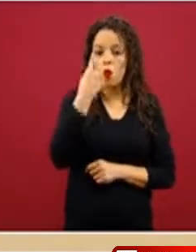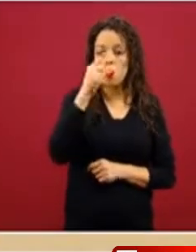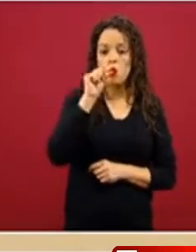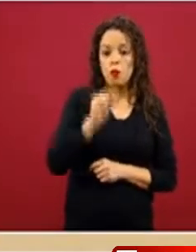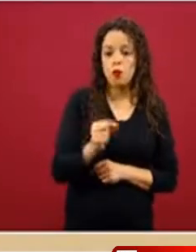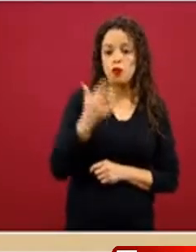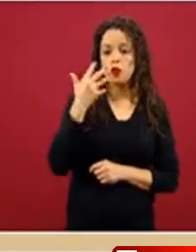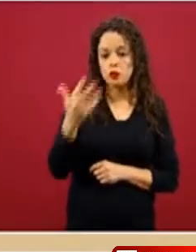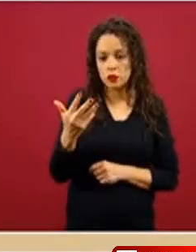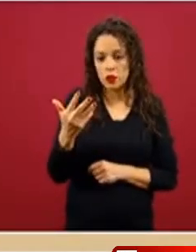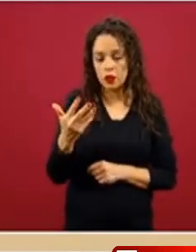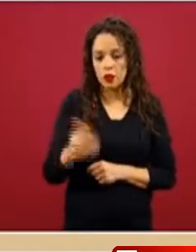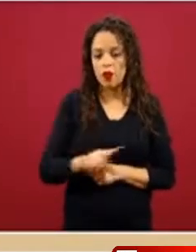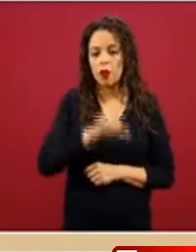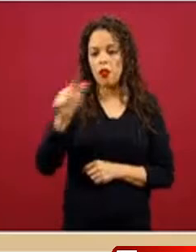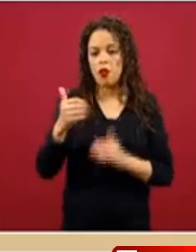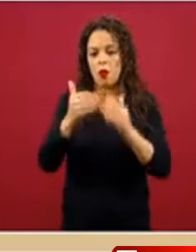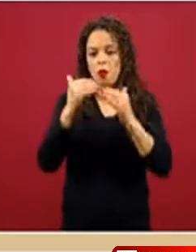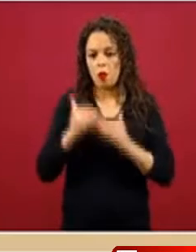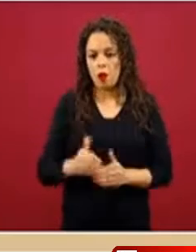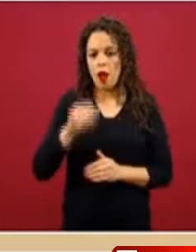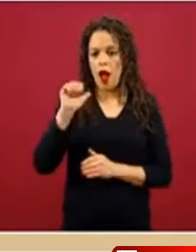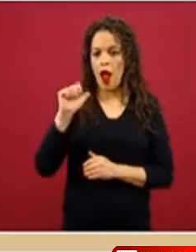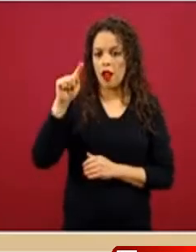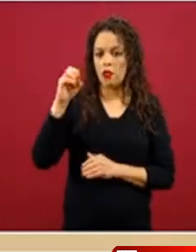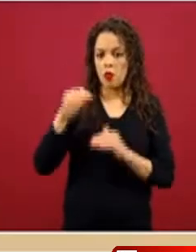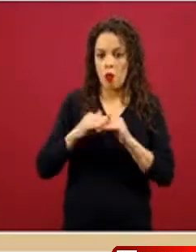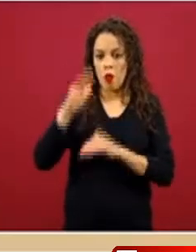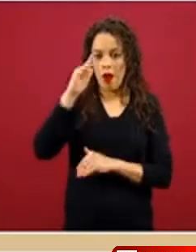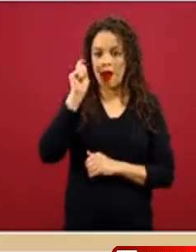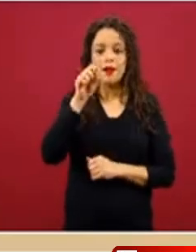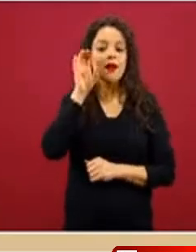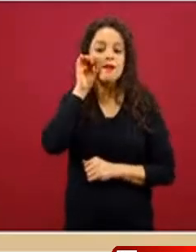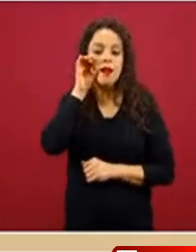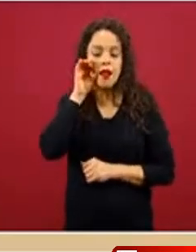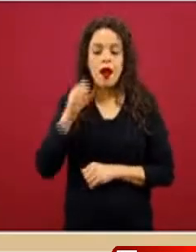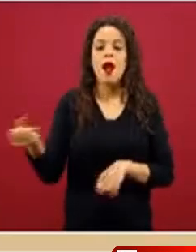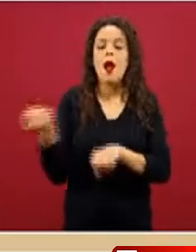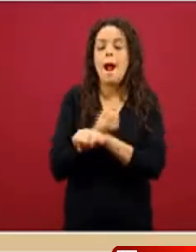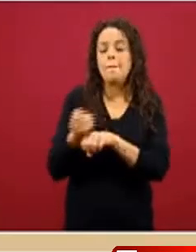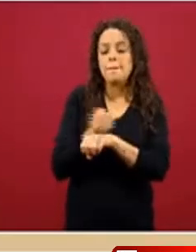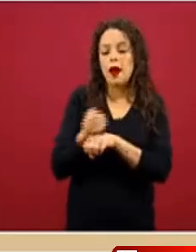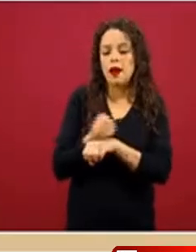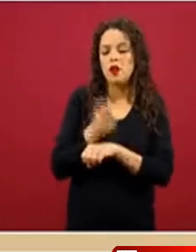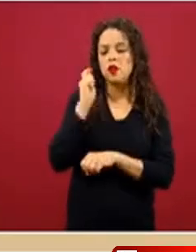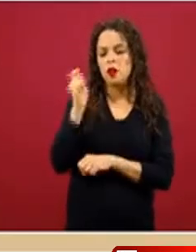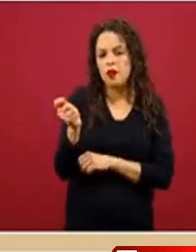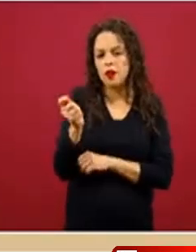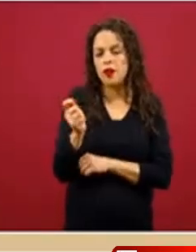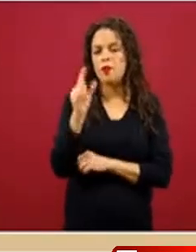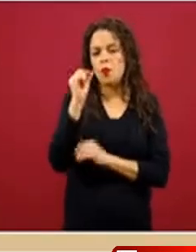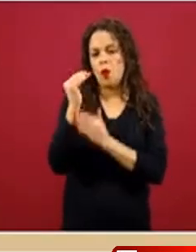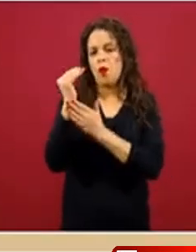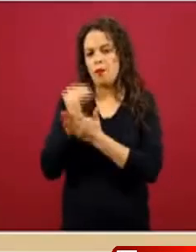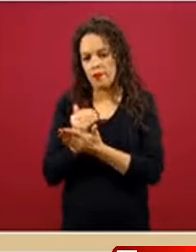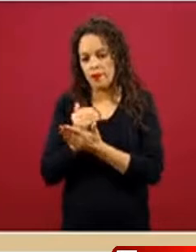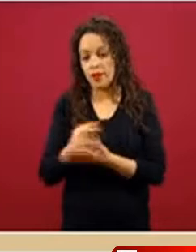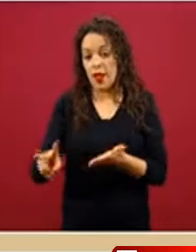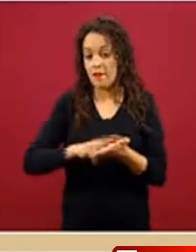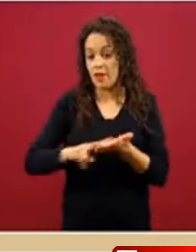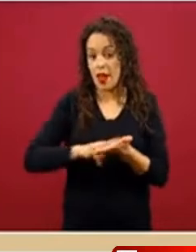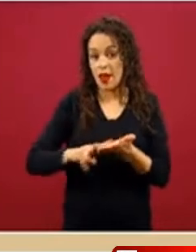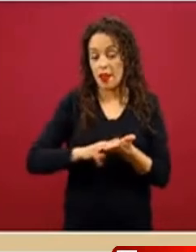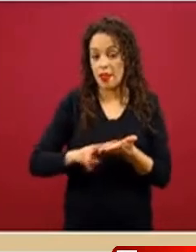1.5 puntos, posteriormente el alto, el nivel naranja, el nivel amarillo es un poco más acotado y el nivel